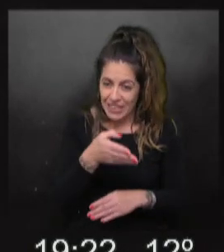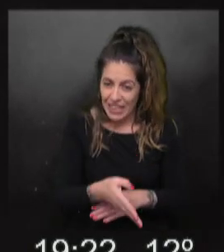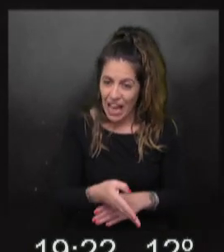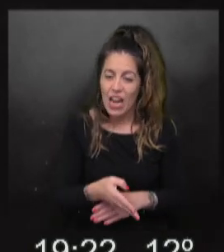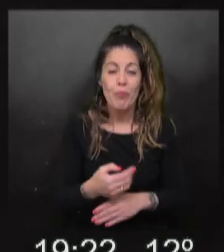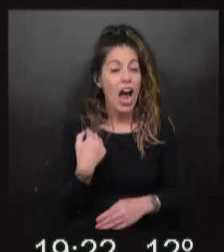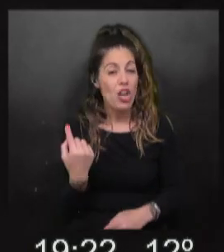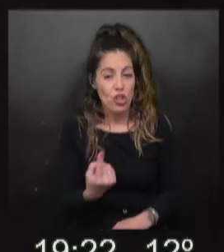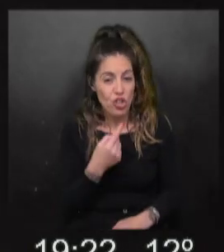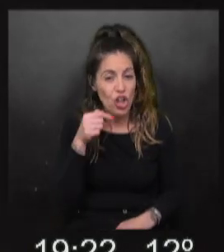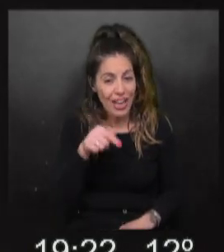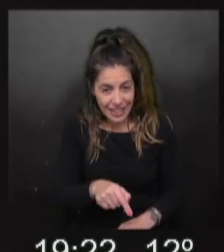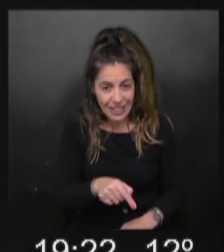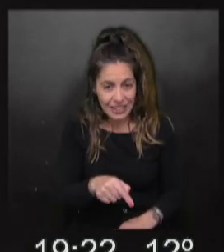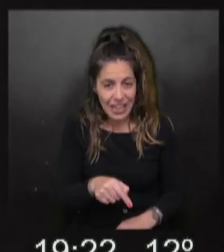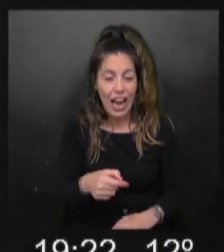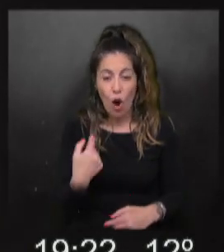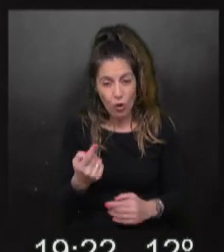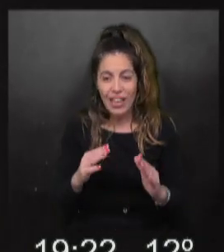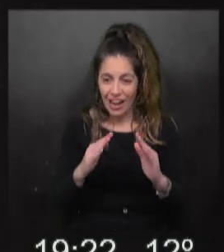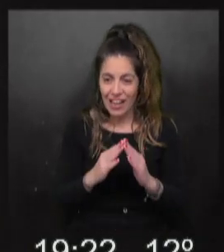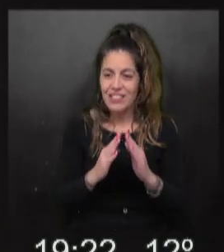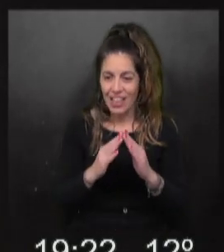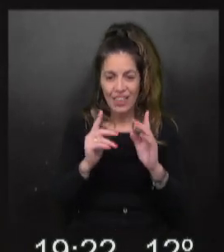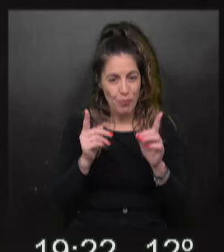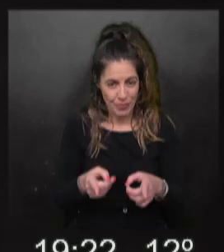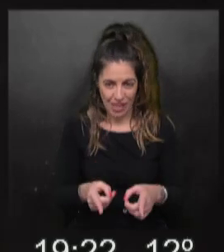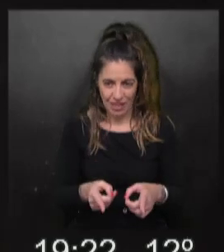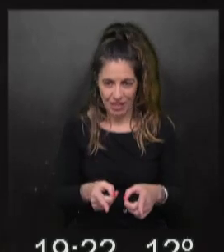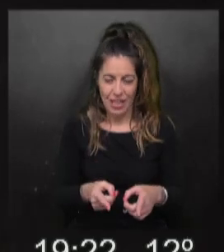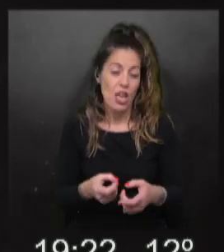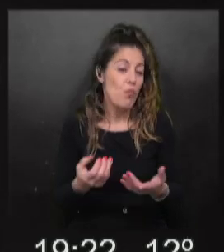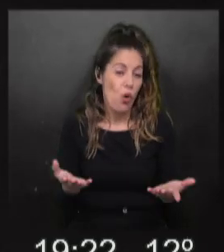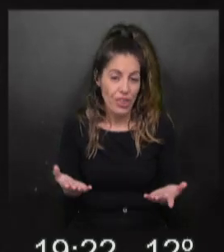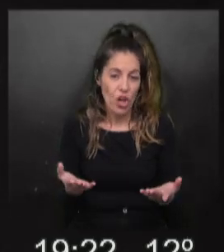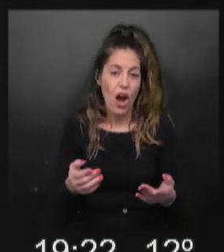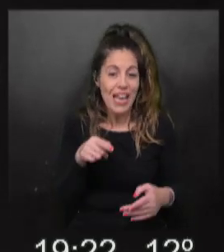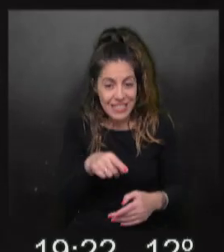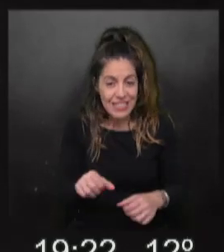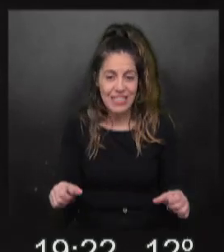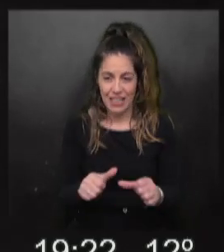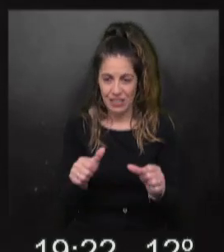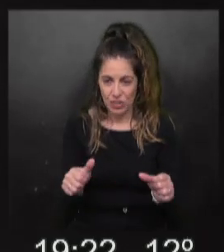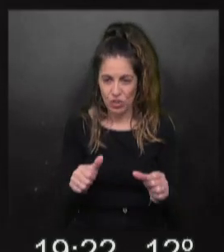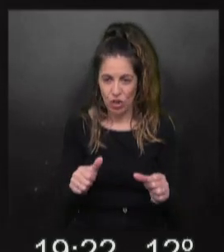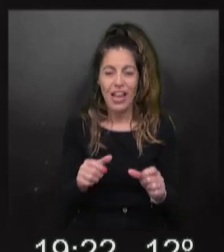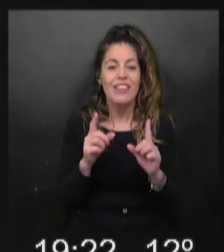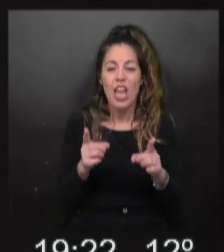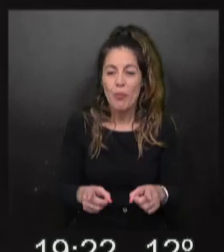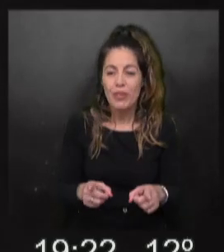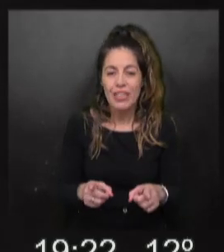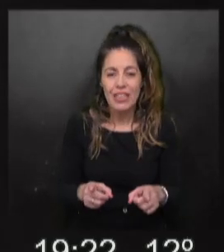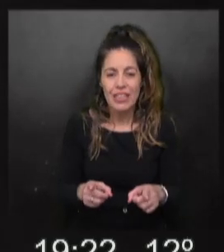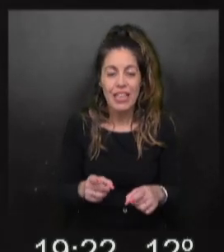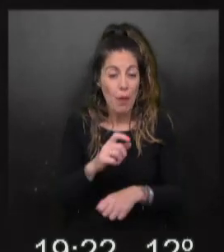que para nosotros esto era otra casa también v y bueno Y así fue y también en el